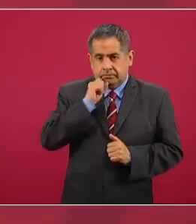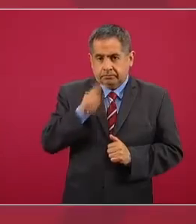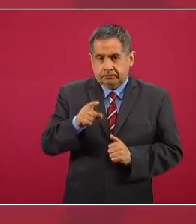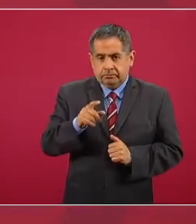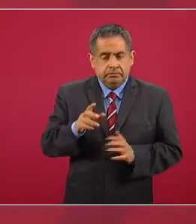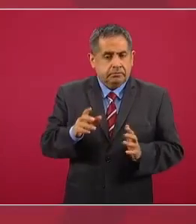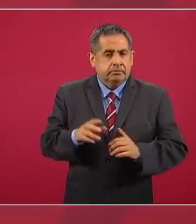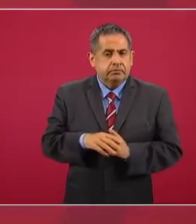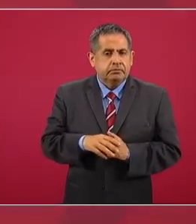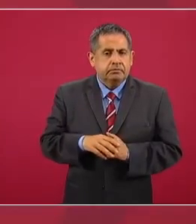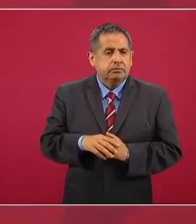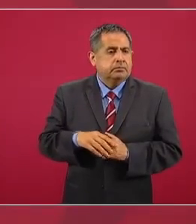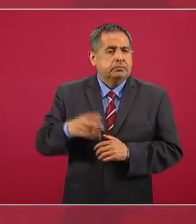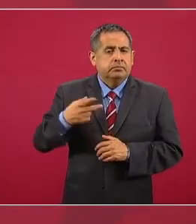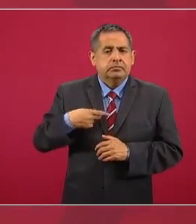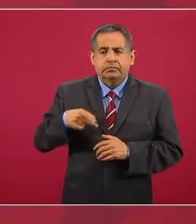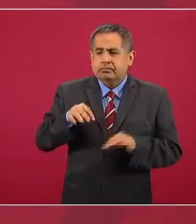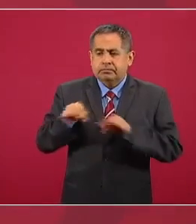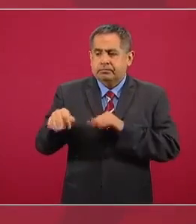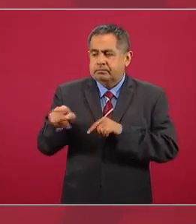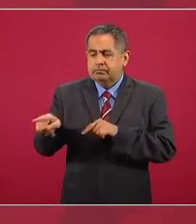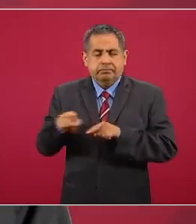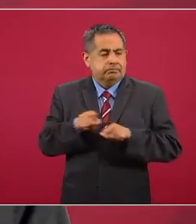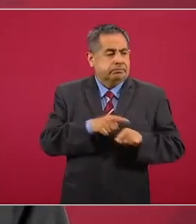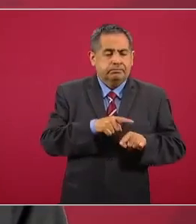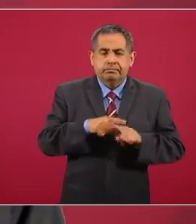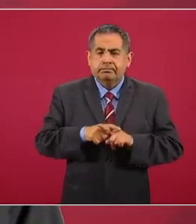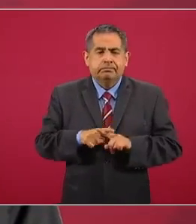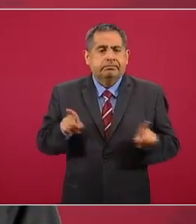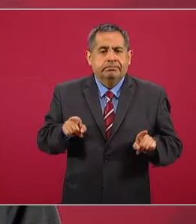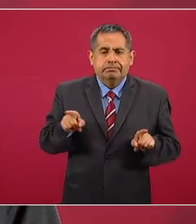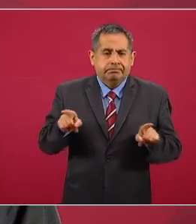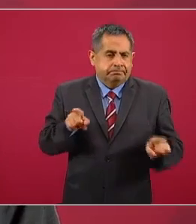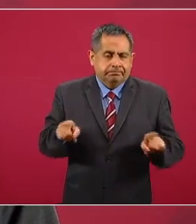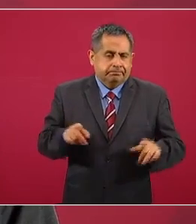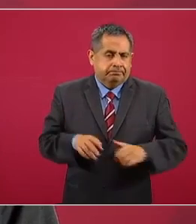Y además son funciones distintas.